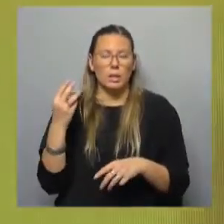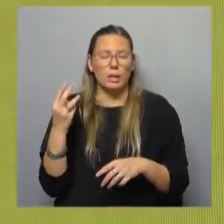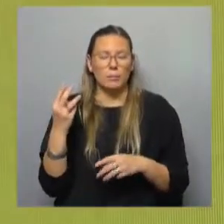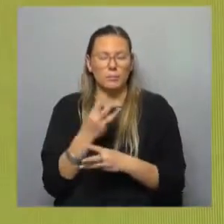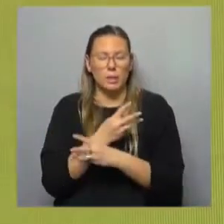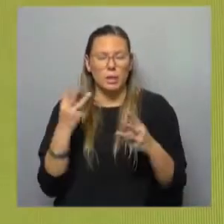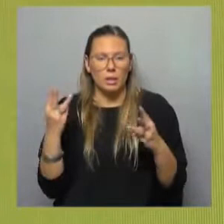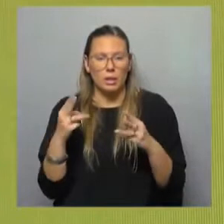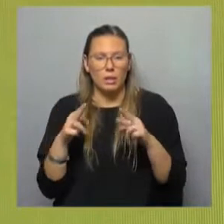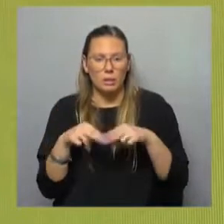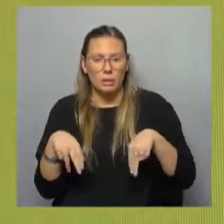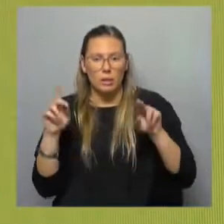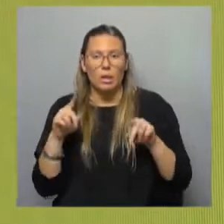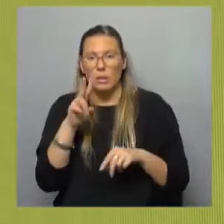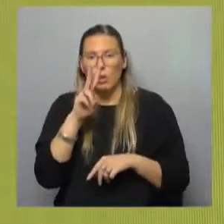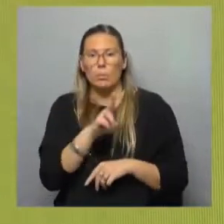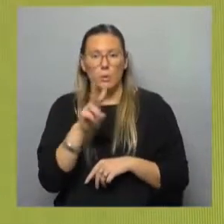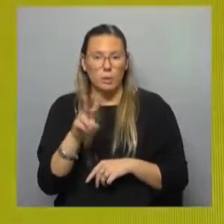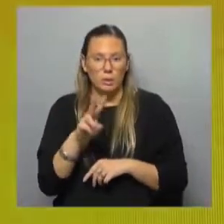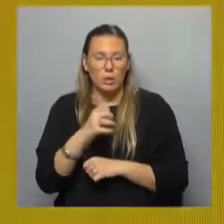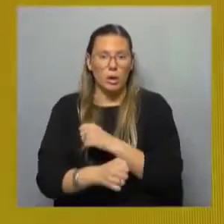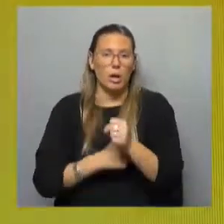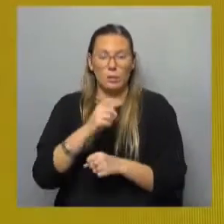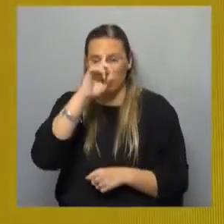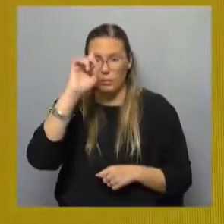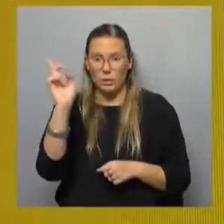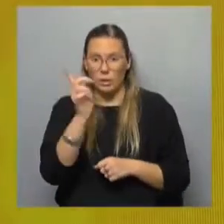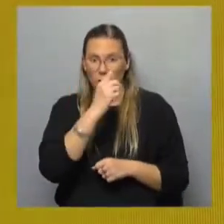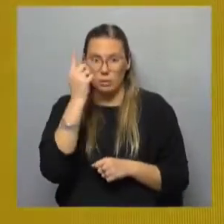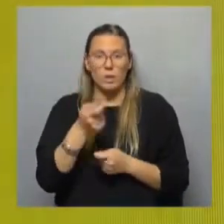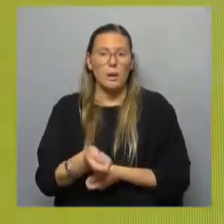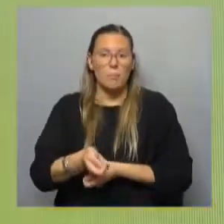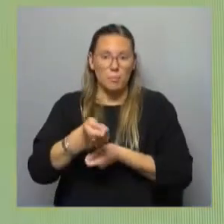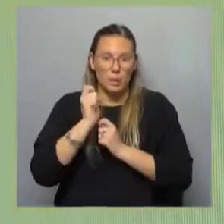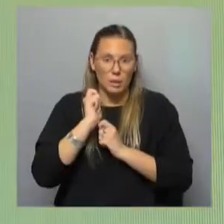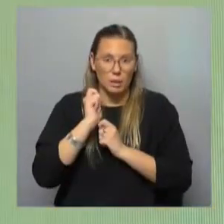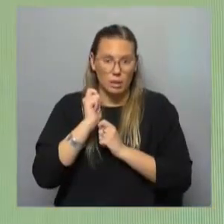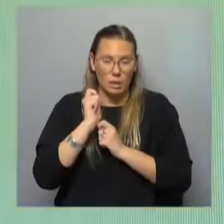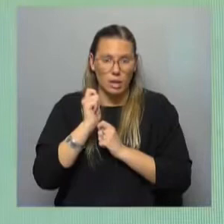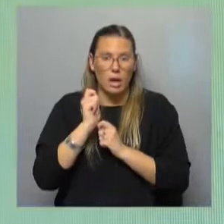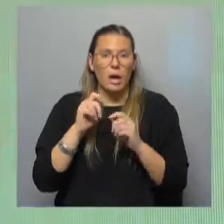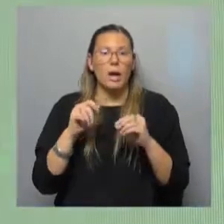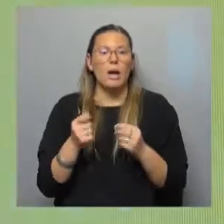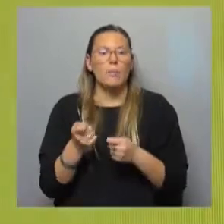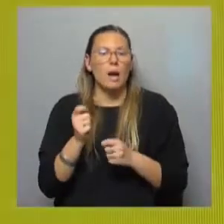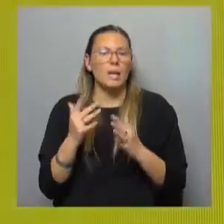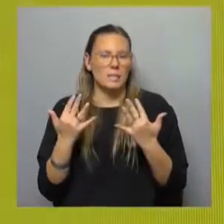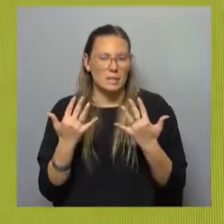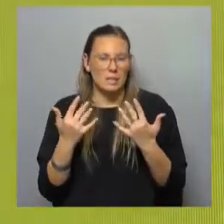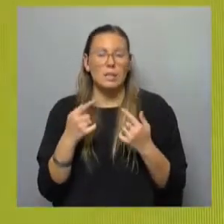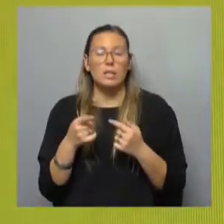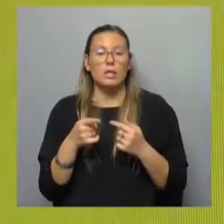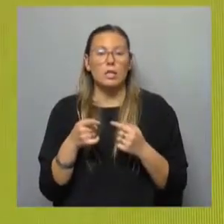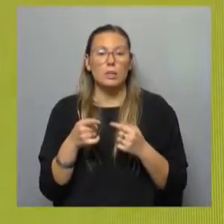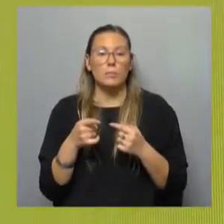Unidas proclamó a este 2022 como el Año Internacional de la Pesca y la Acuicultura Artesanales. Y bueno,